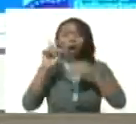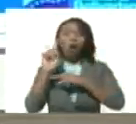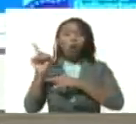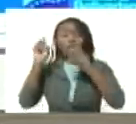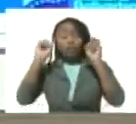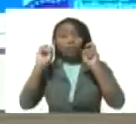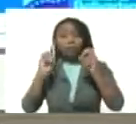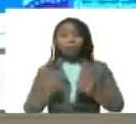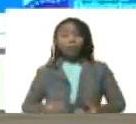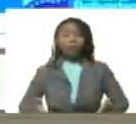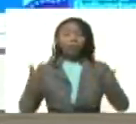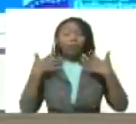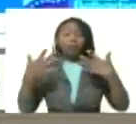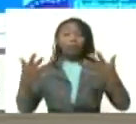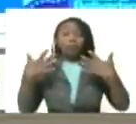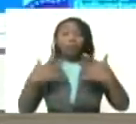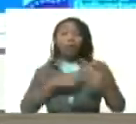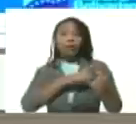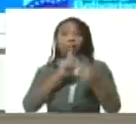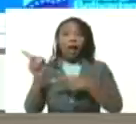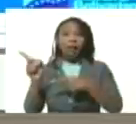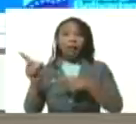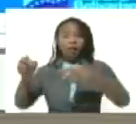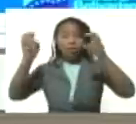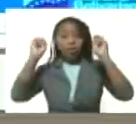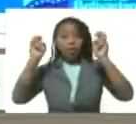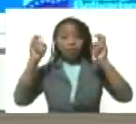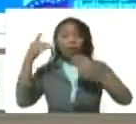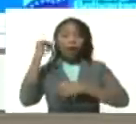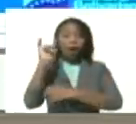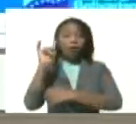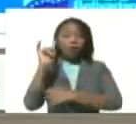tan alarmante de esta envergadura que tiene